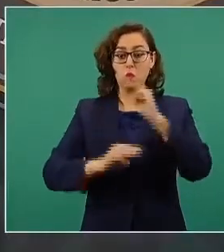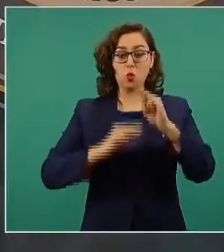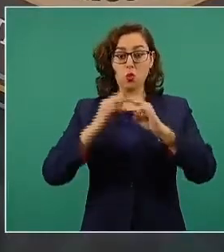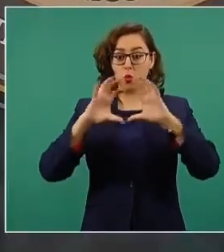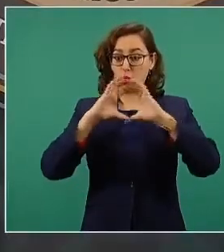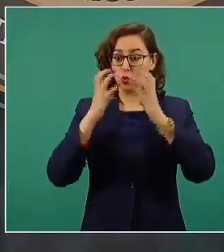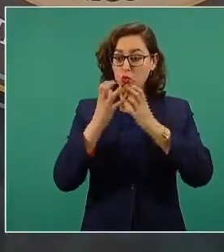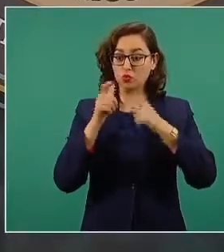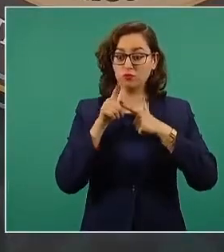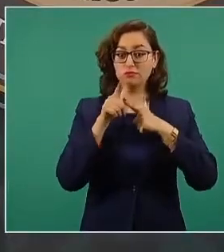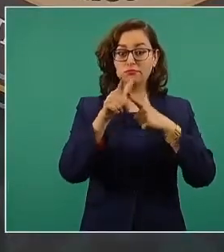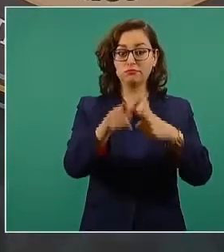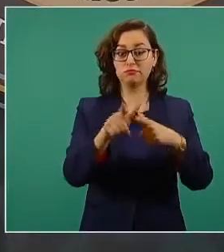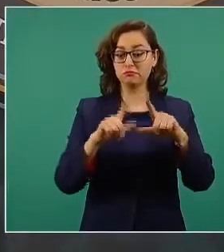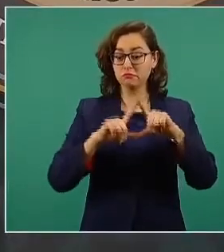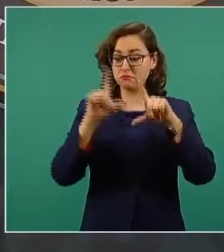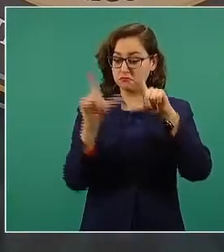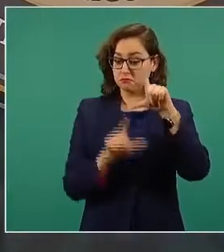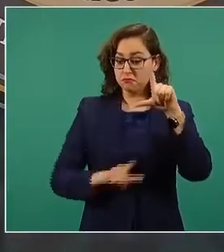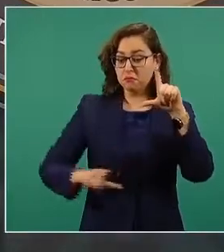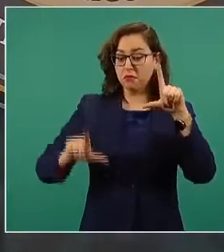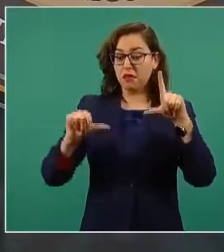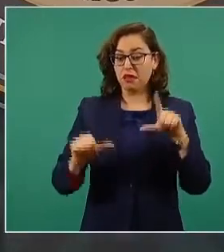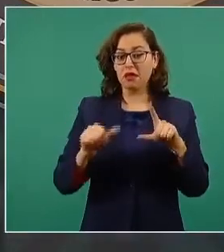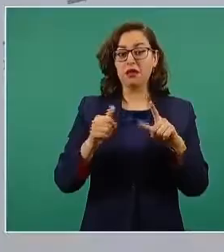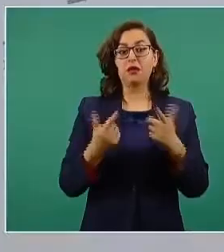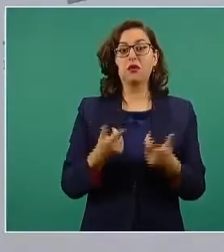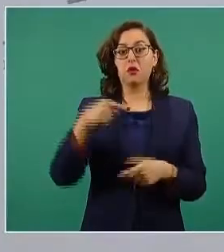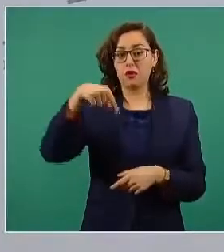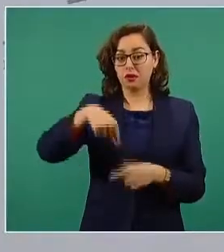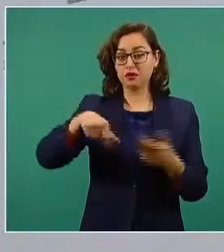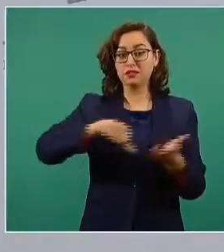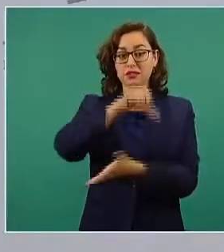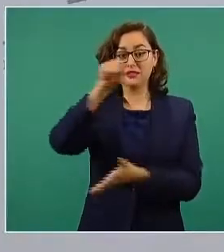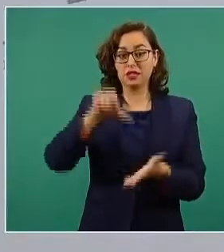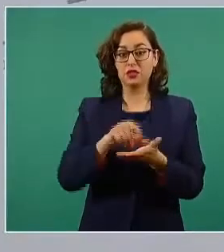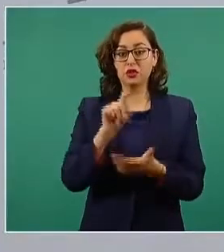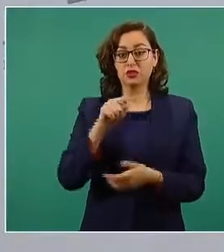de México Tenochtitlán nunca perecerá.